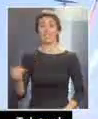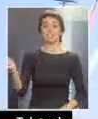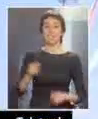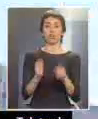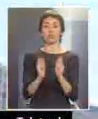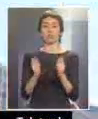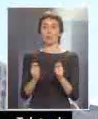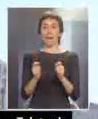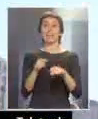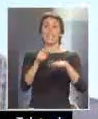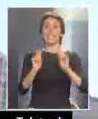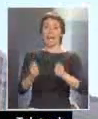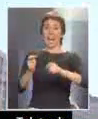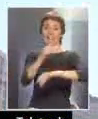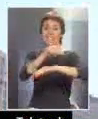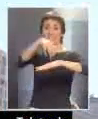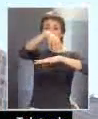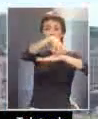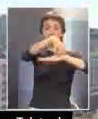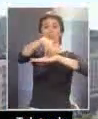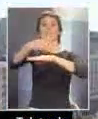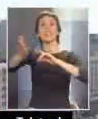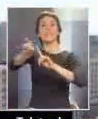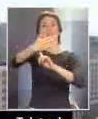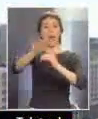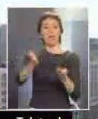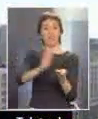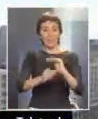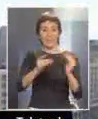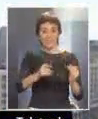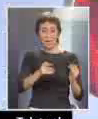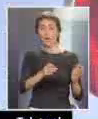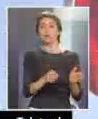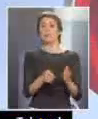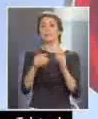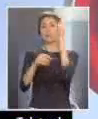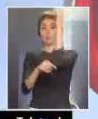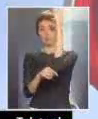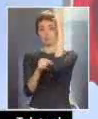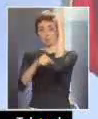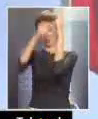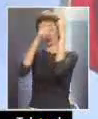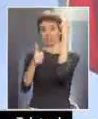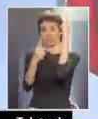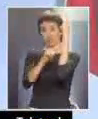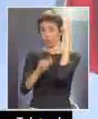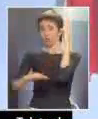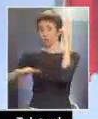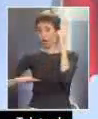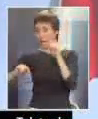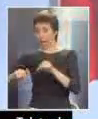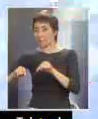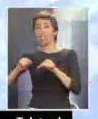de esta carreta estaba este gran pabellón patrio. Esto finalmente se dejó a un costado del mástil de 61 metros y de esta manera